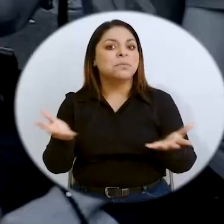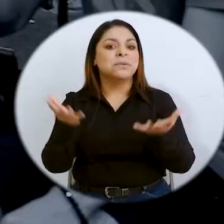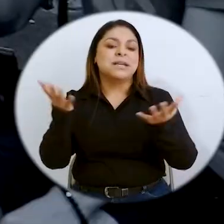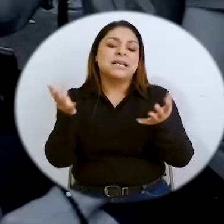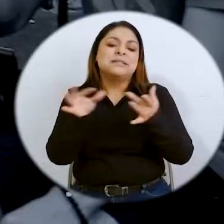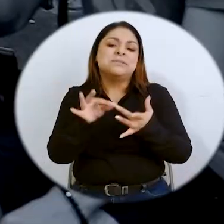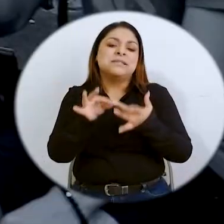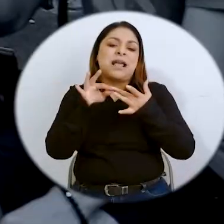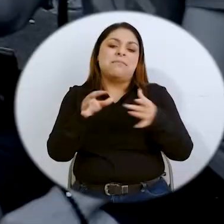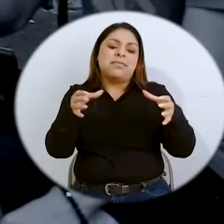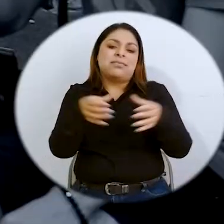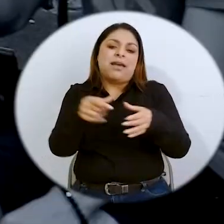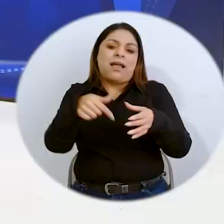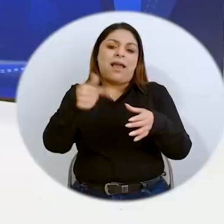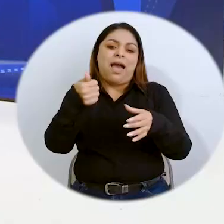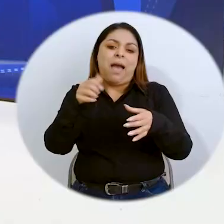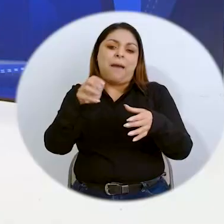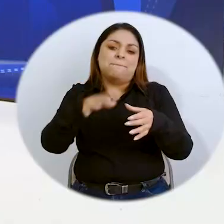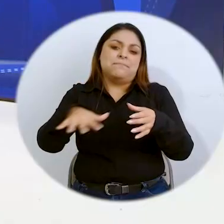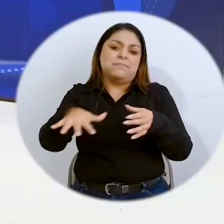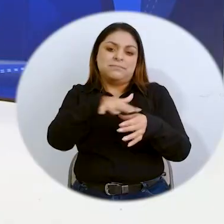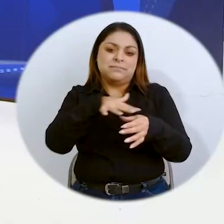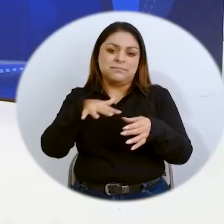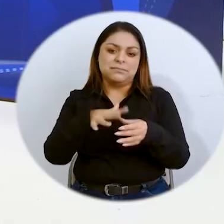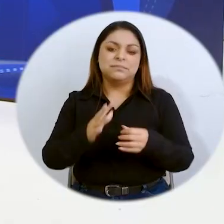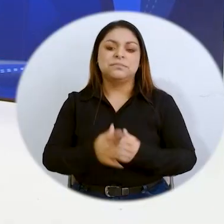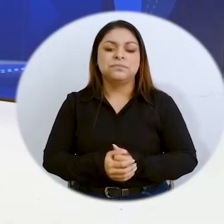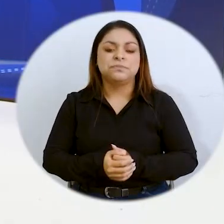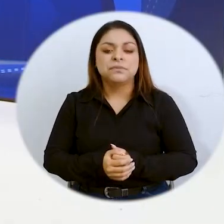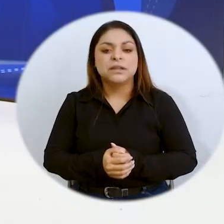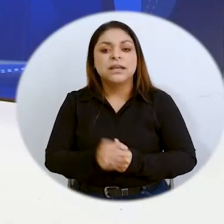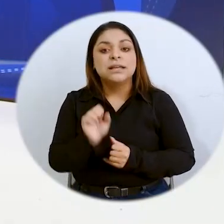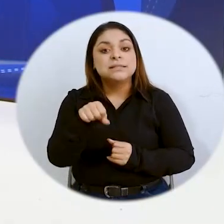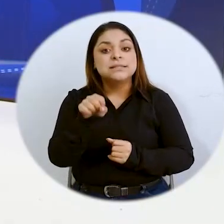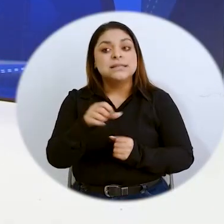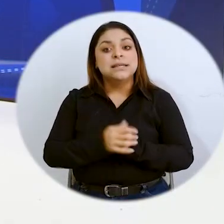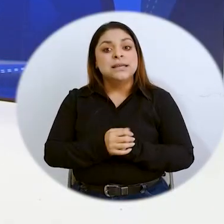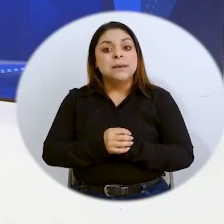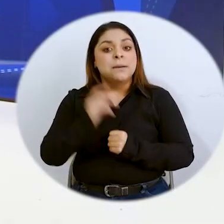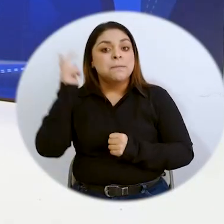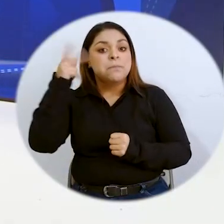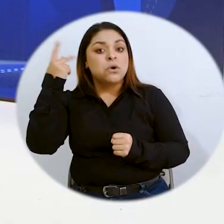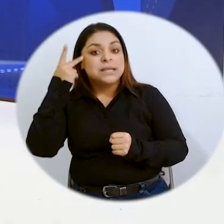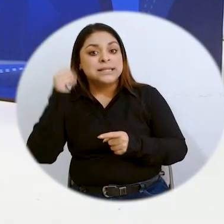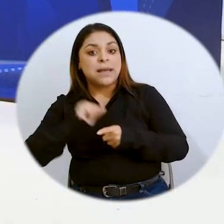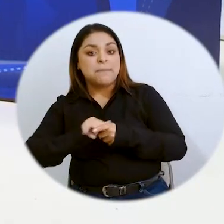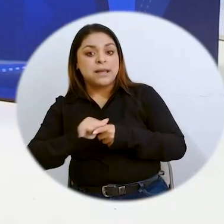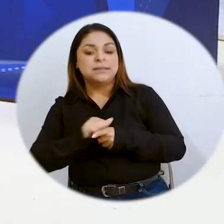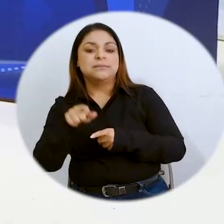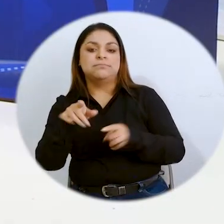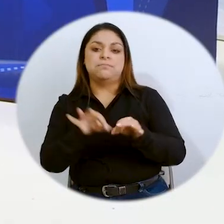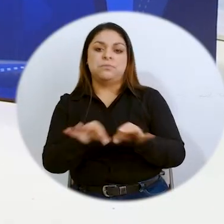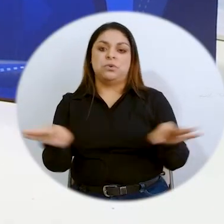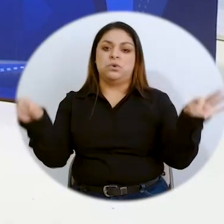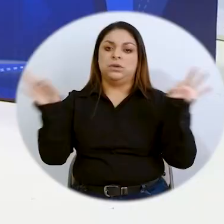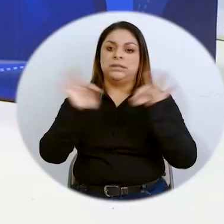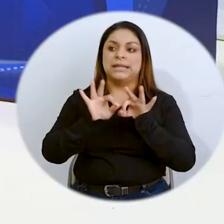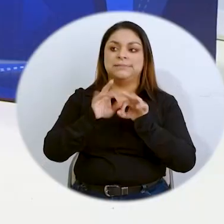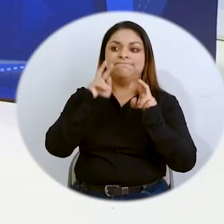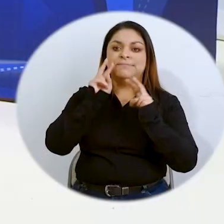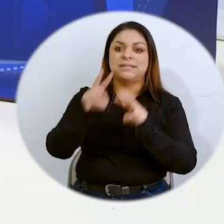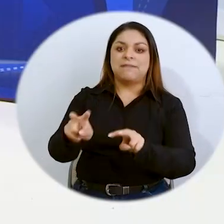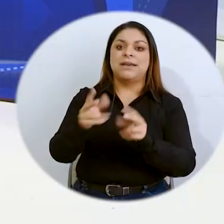lo menos en la gama. Sí, en la política las prácticas son muy importantes y aquí podemos ver que se